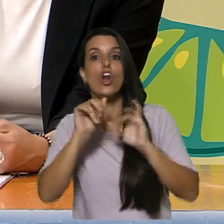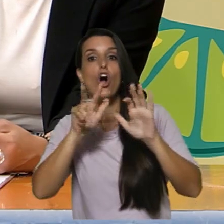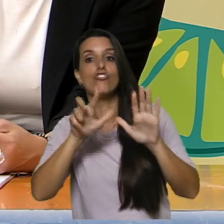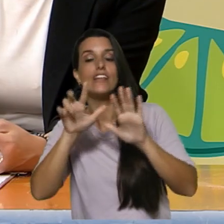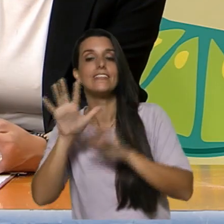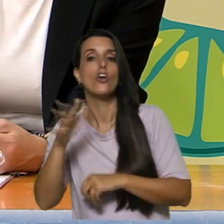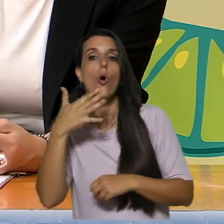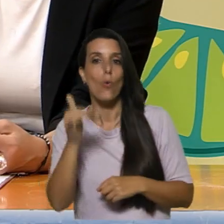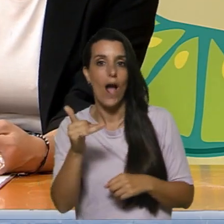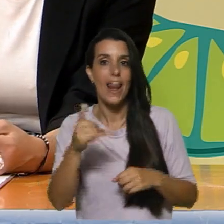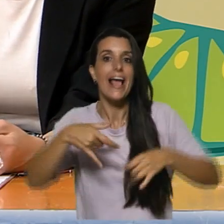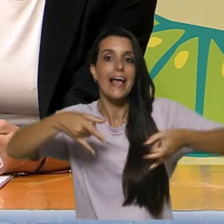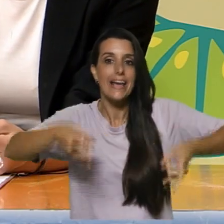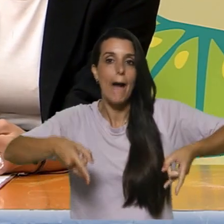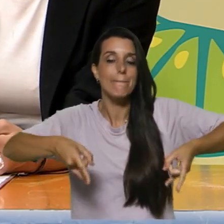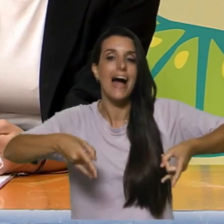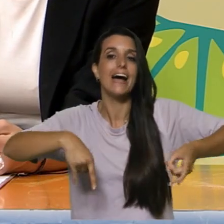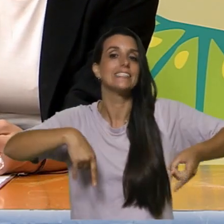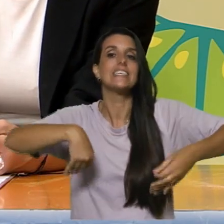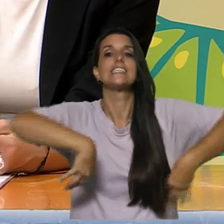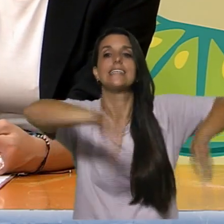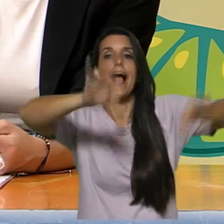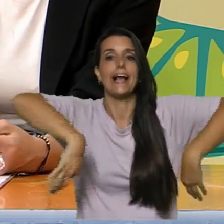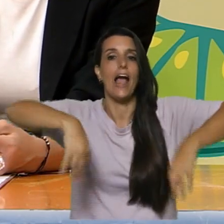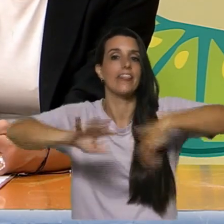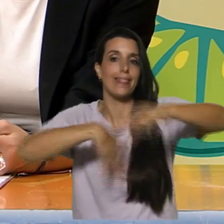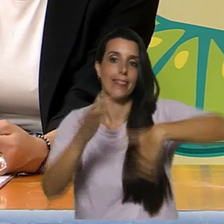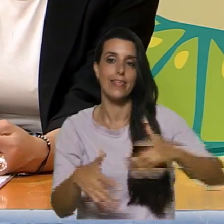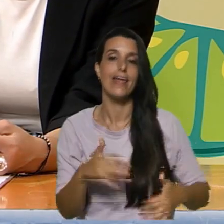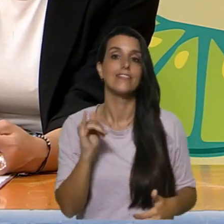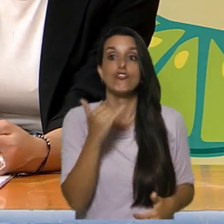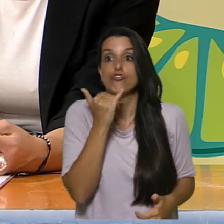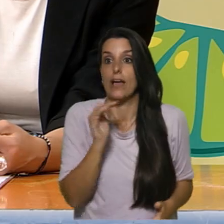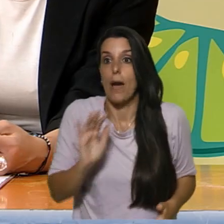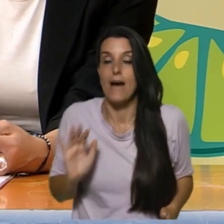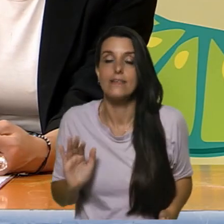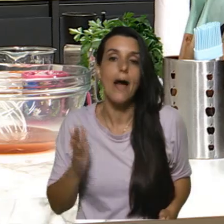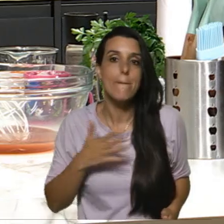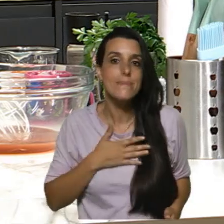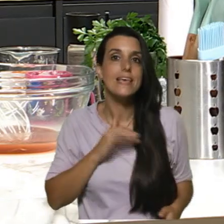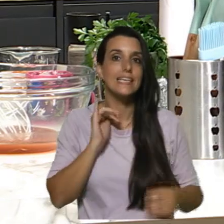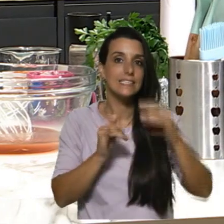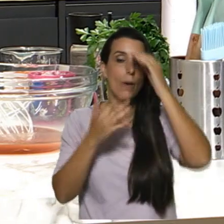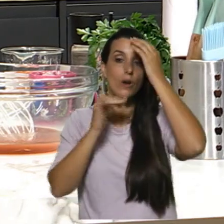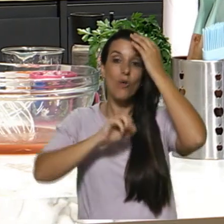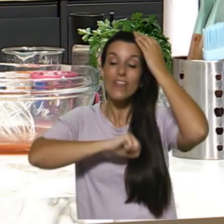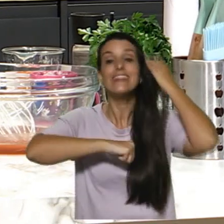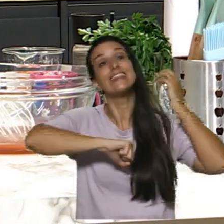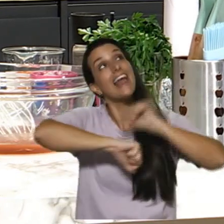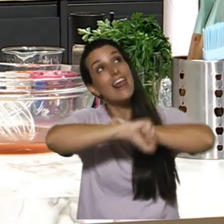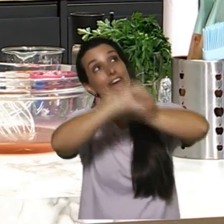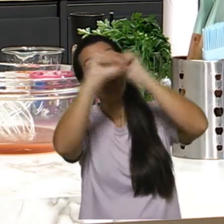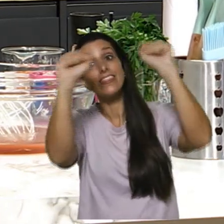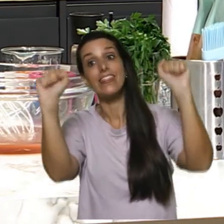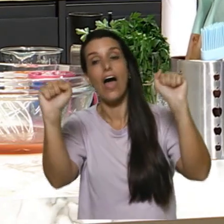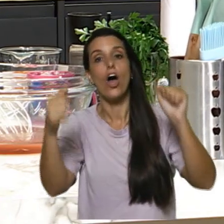quiere decir que quedan descendidas? Yo entiendo que quedan descendidas también, sí. No sé, capaz que... Es que a mí me parece bueno eso, que cuando te levantás, yo lo que sí